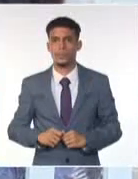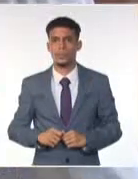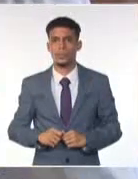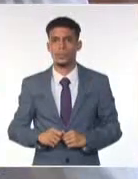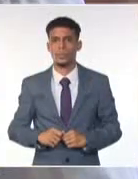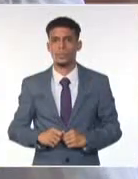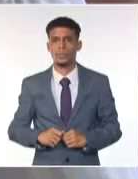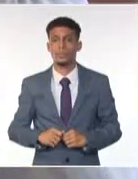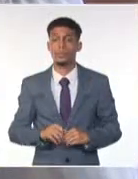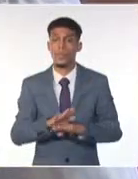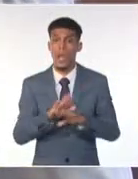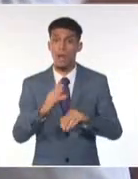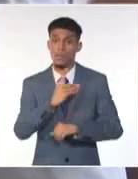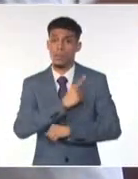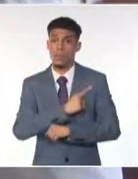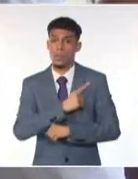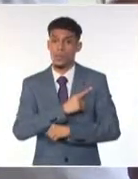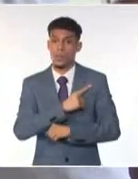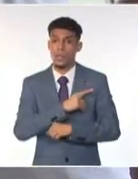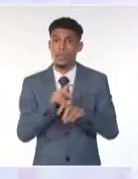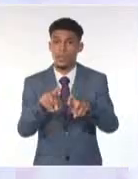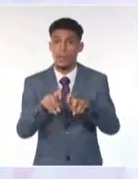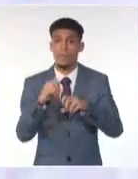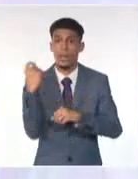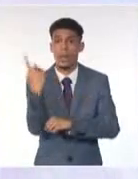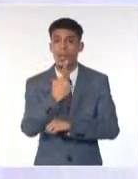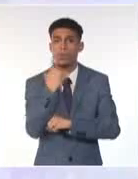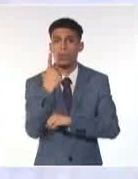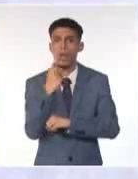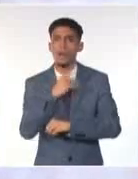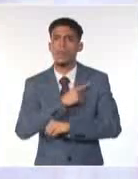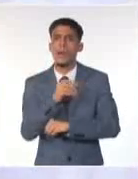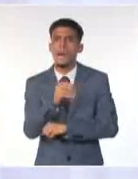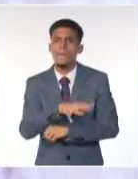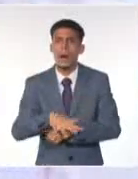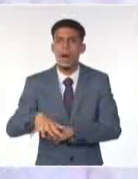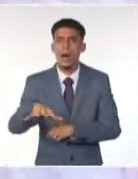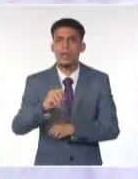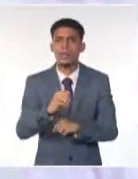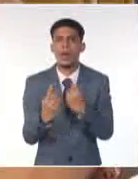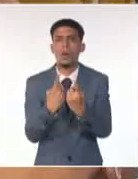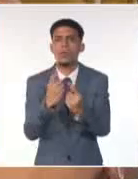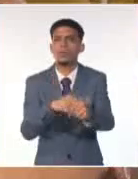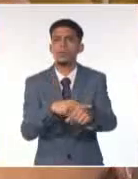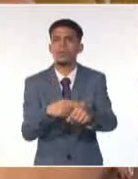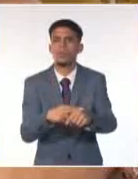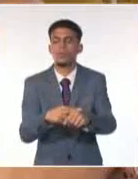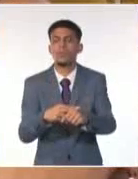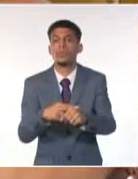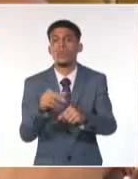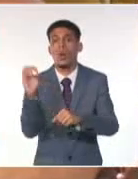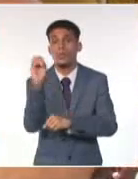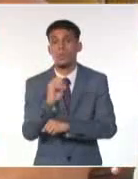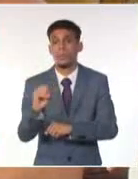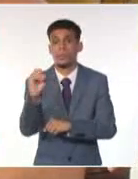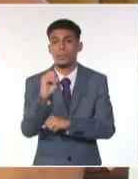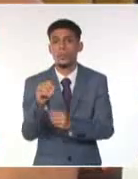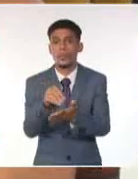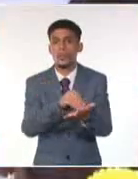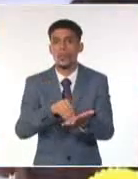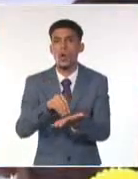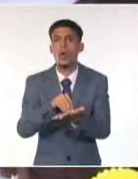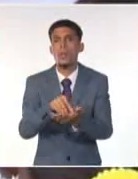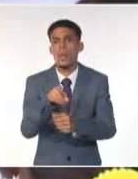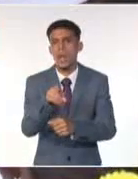Intercambian diputados a la Asamblea Nacional con delegados de base, representantes de organizaciones de masas y políticas en el Consejo Popular de Junco